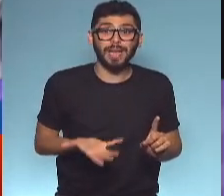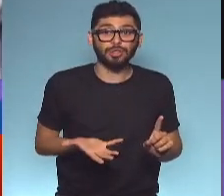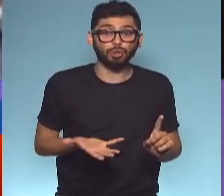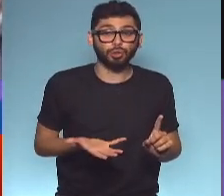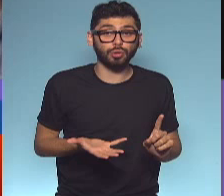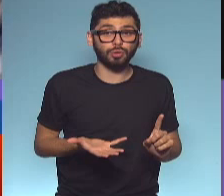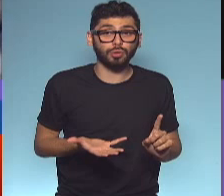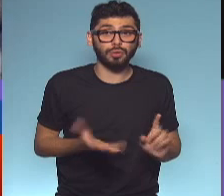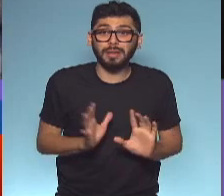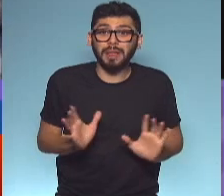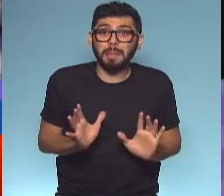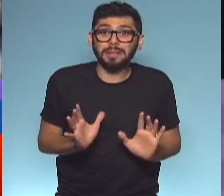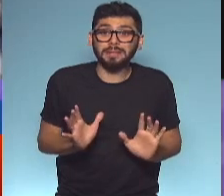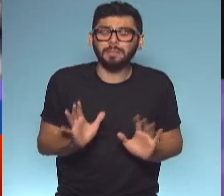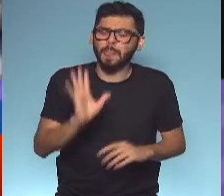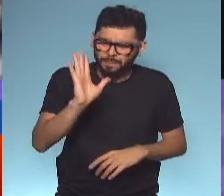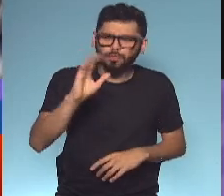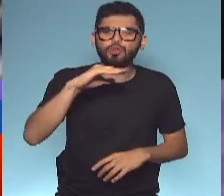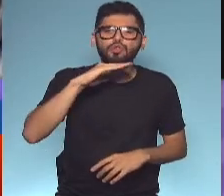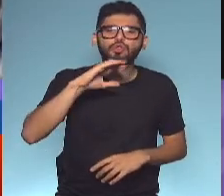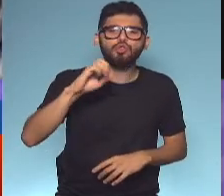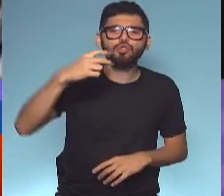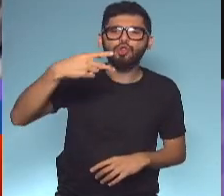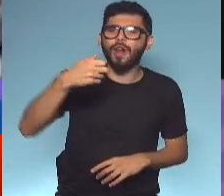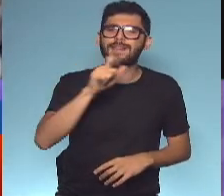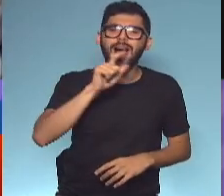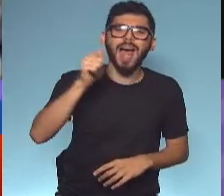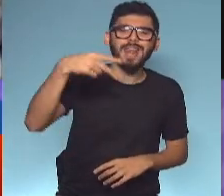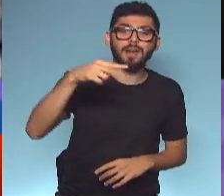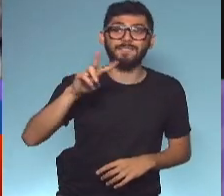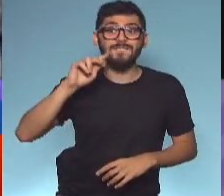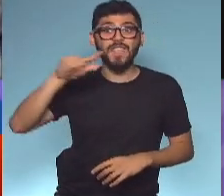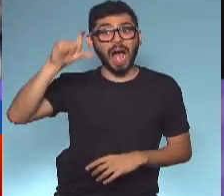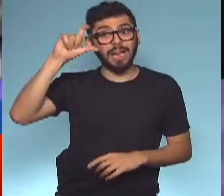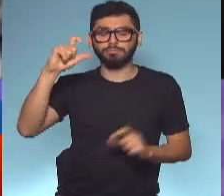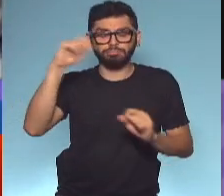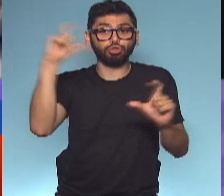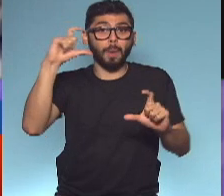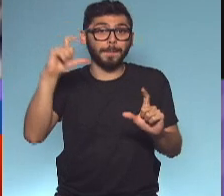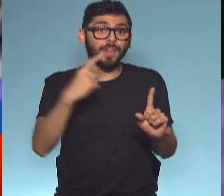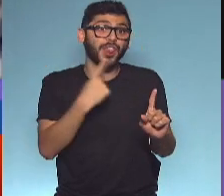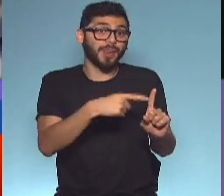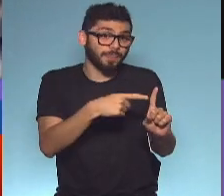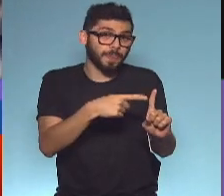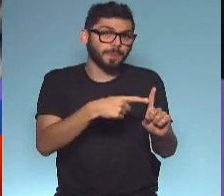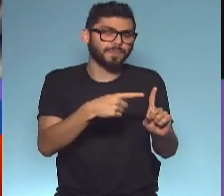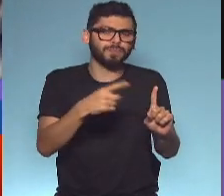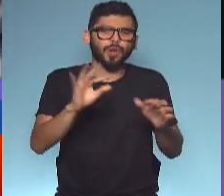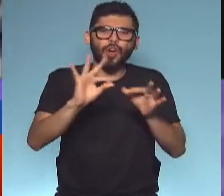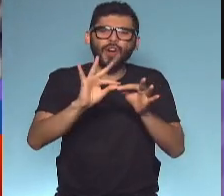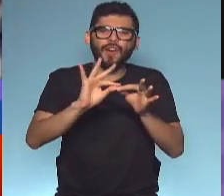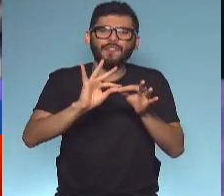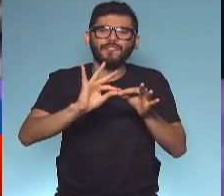esta expresión. Sí, digamos, ¿no? Perdón, Jonathan Viale en ese momento le dijo, bajo su sorpresa, es una pregunta que es una frase que pisa encima